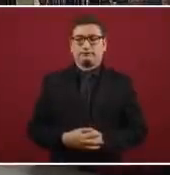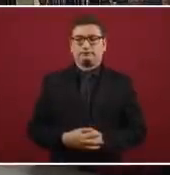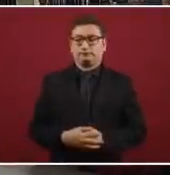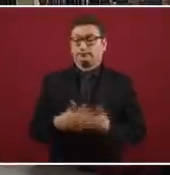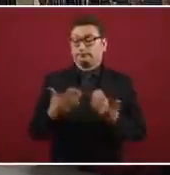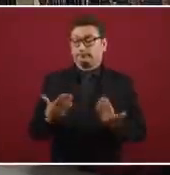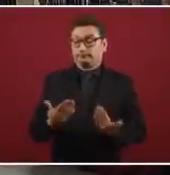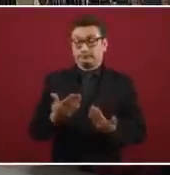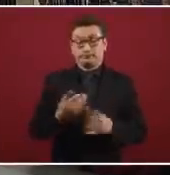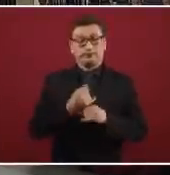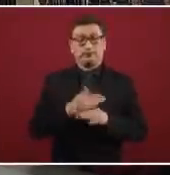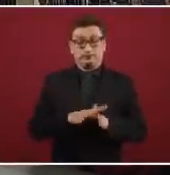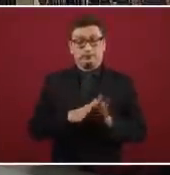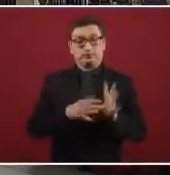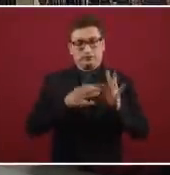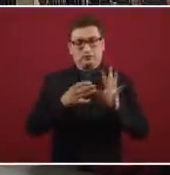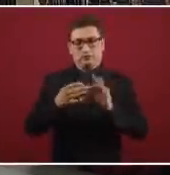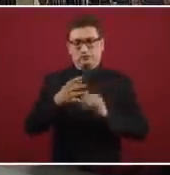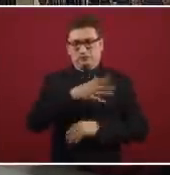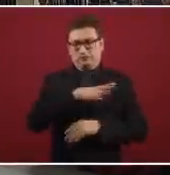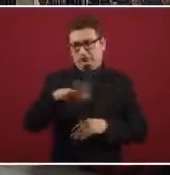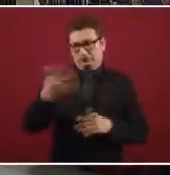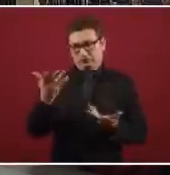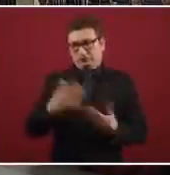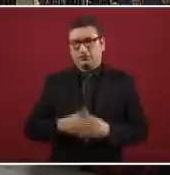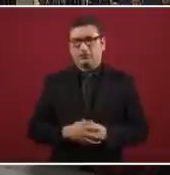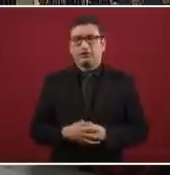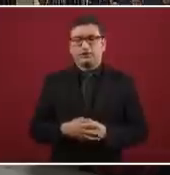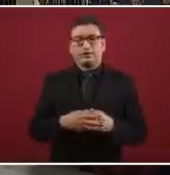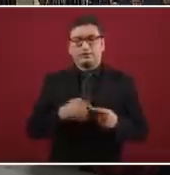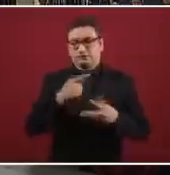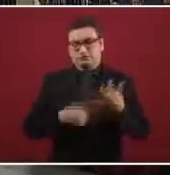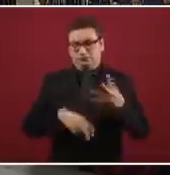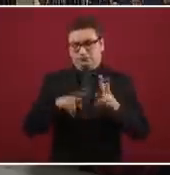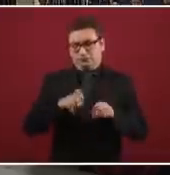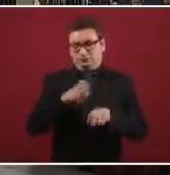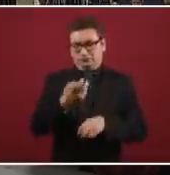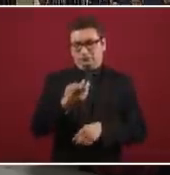Bueno, es la información en general sobre este tema.